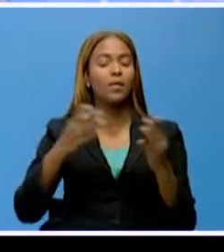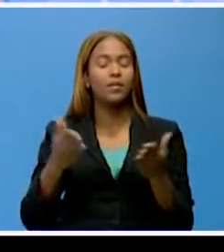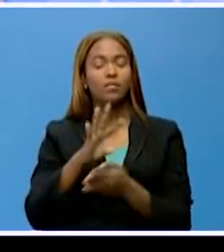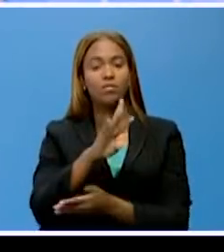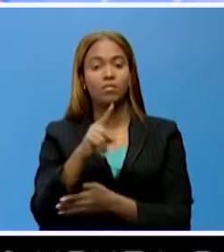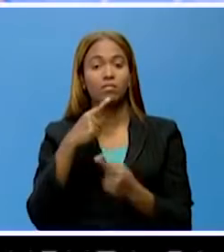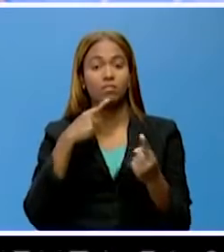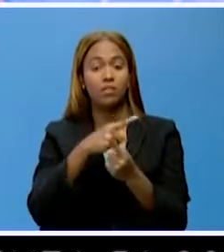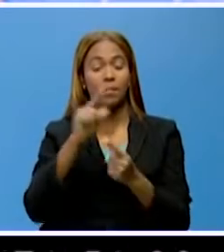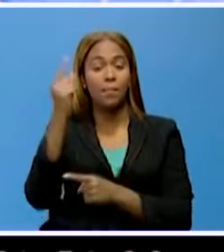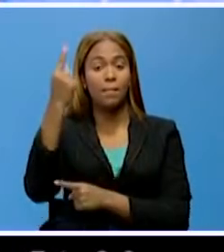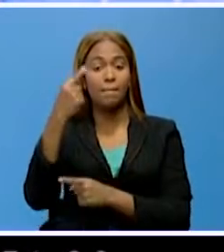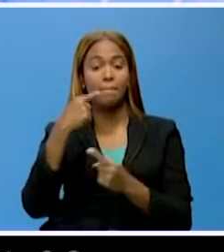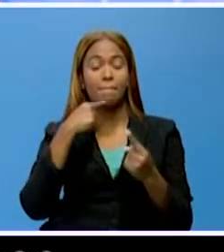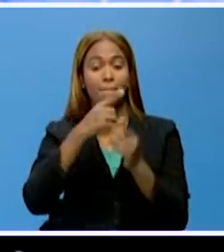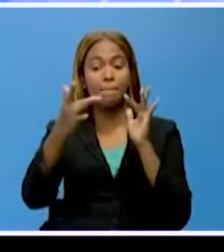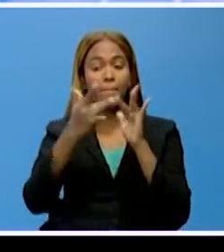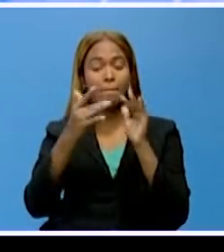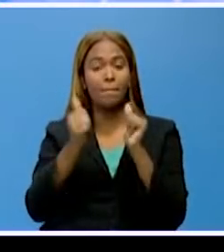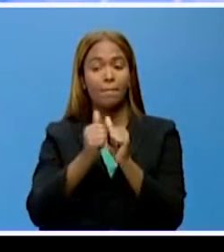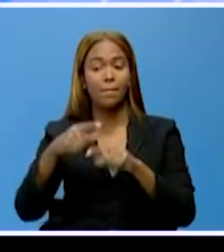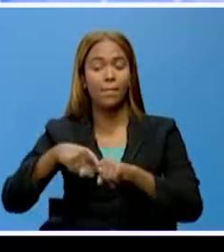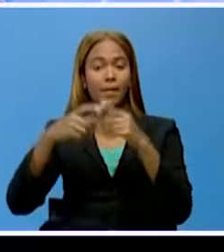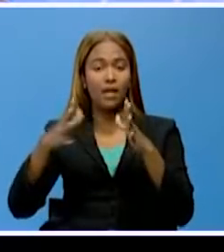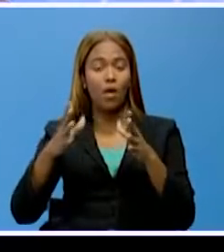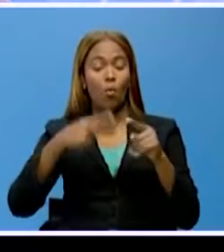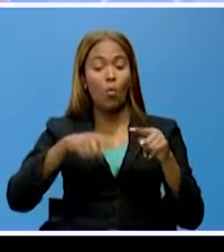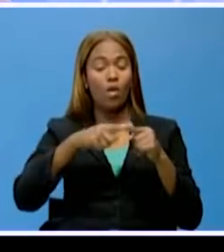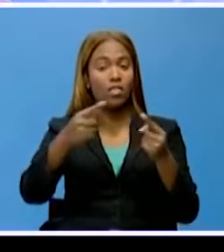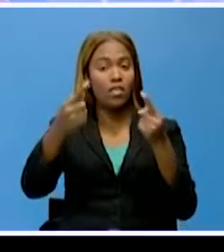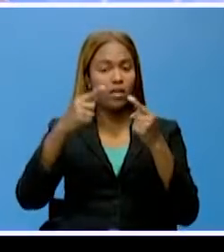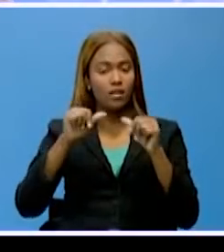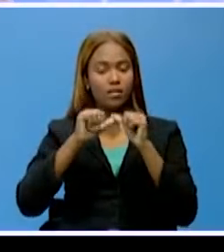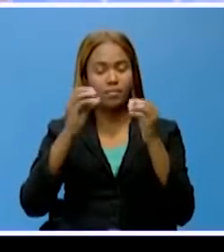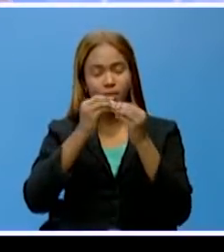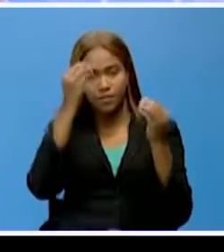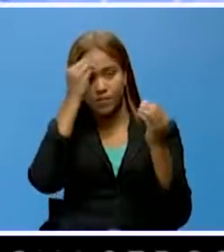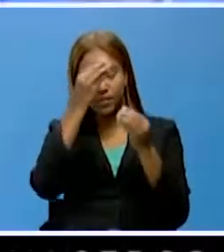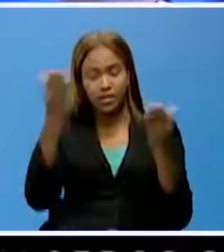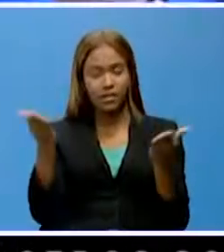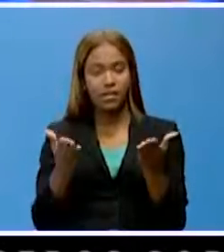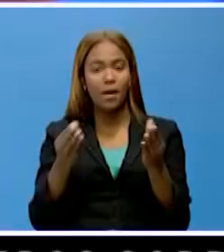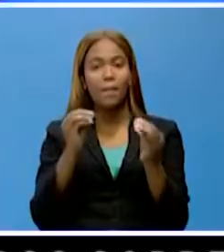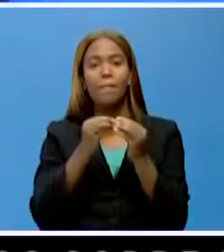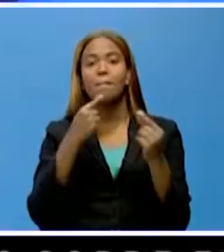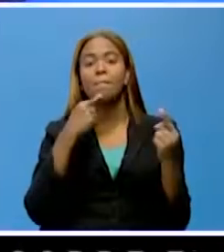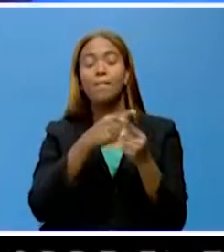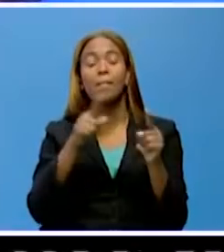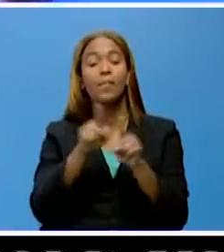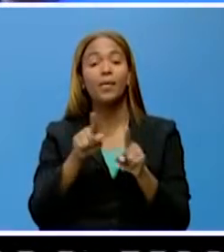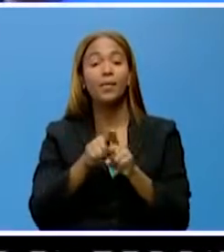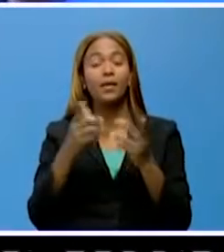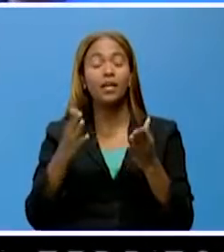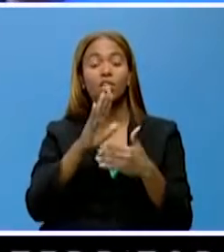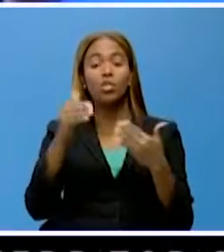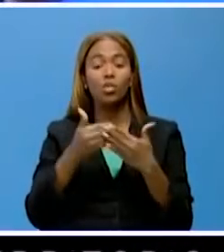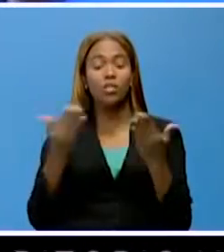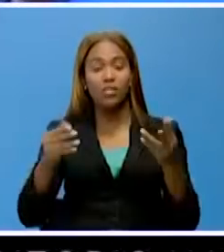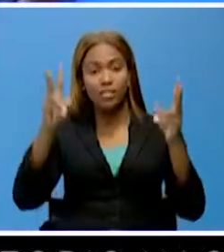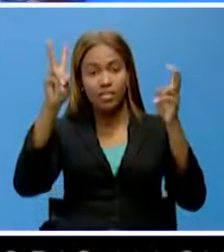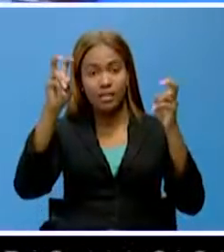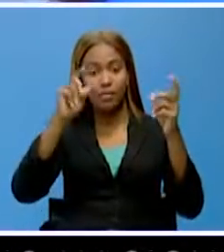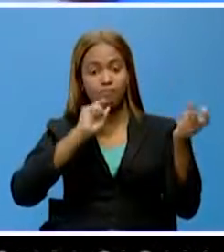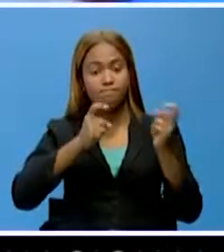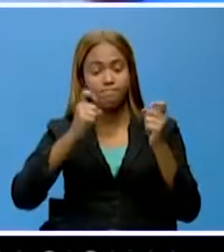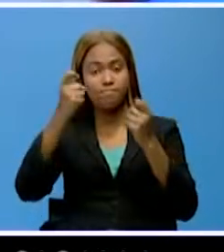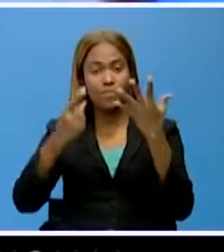4 RD Noticias, la primera, el contacto con publicidad. Cuando regresemos, seguimos junto a ustedes con más noticias, más información y, por supuesto, todo este esquema